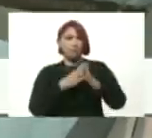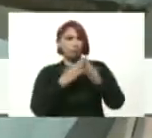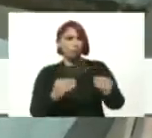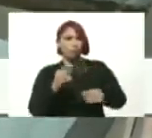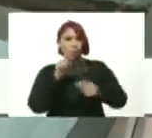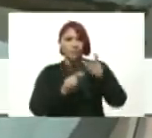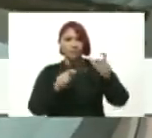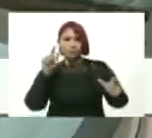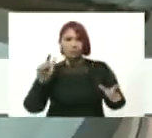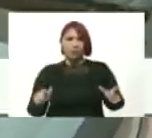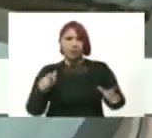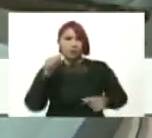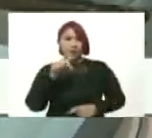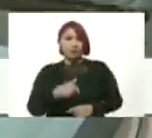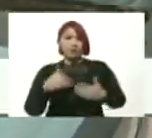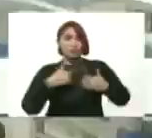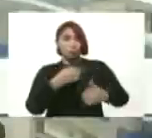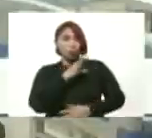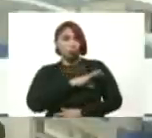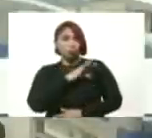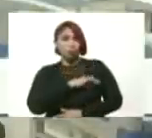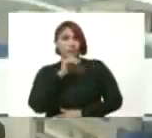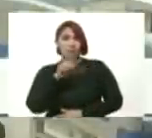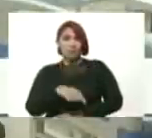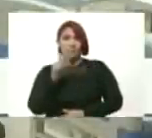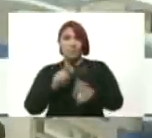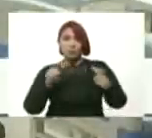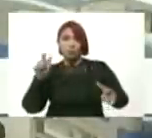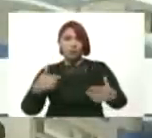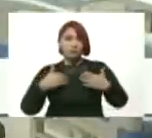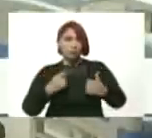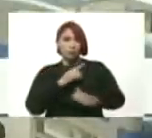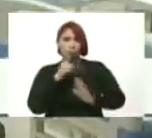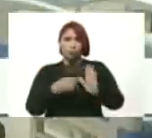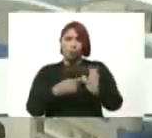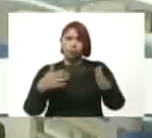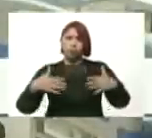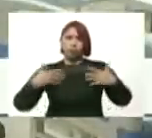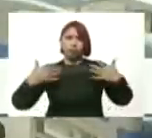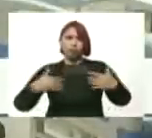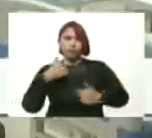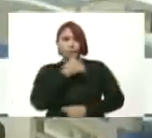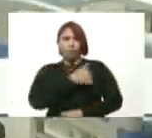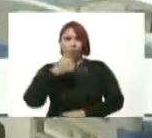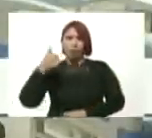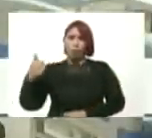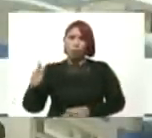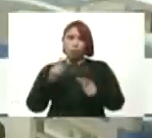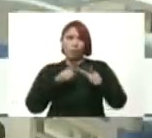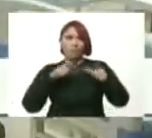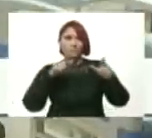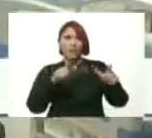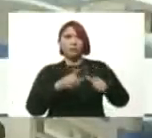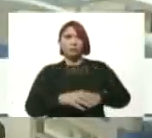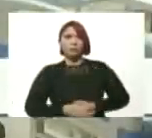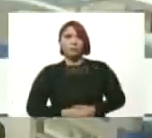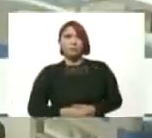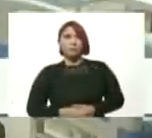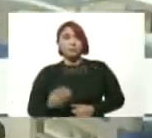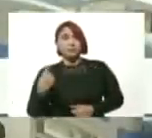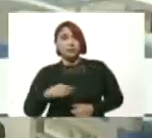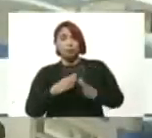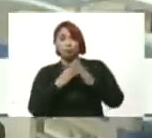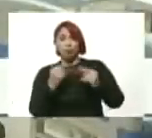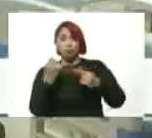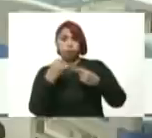personal aquí el seguro social y el personal de salud en general muy contentos por cada uno de estos espacios y de tener todas